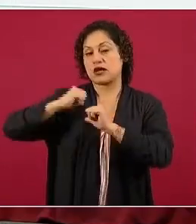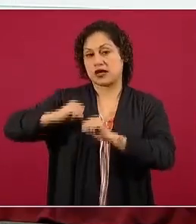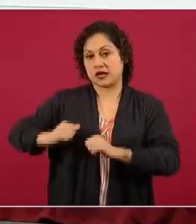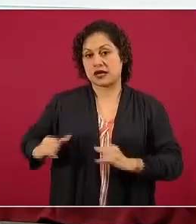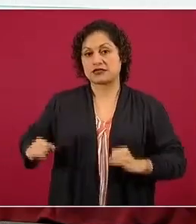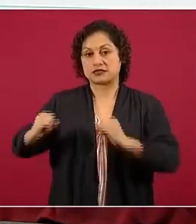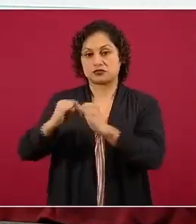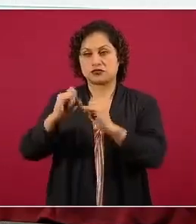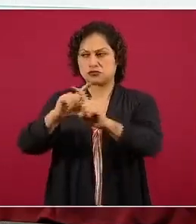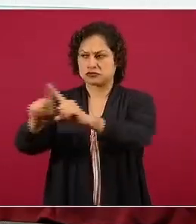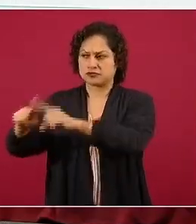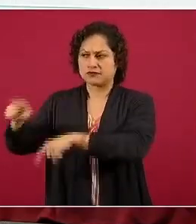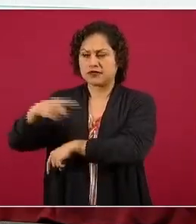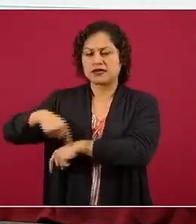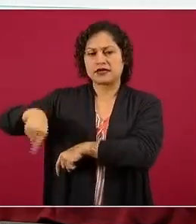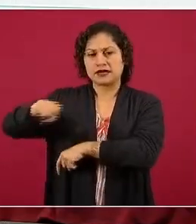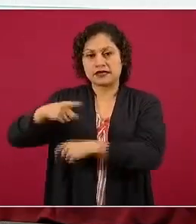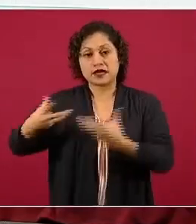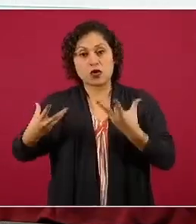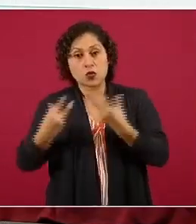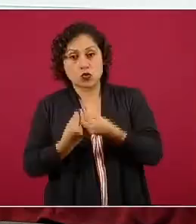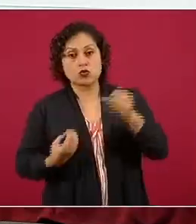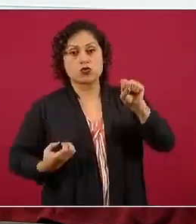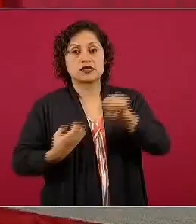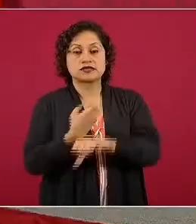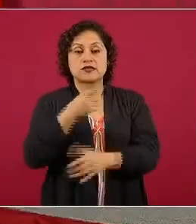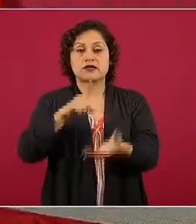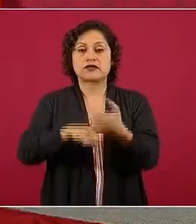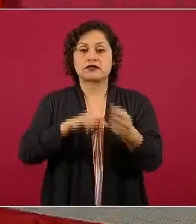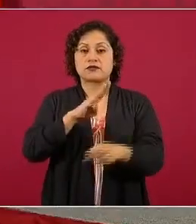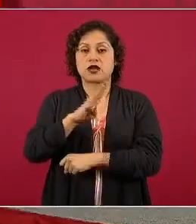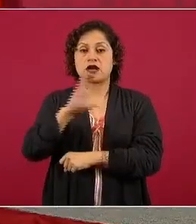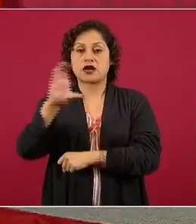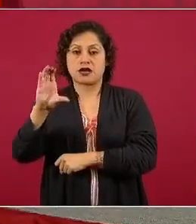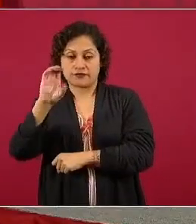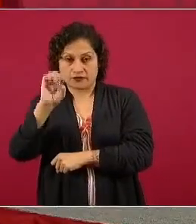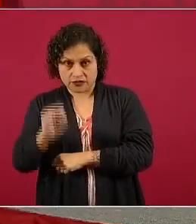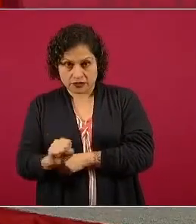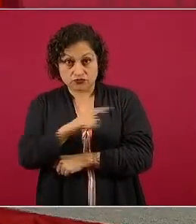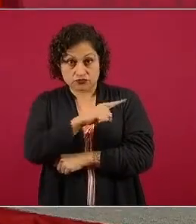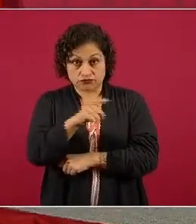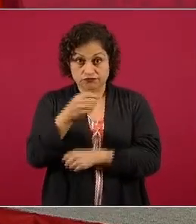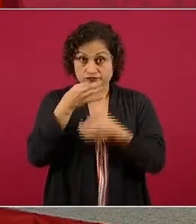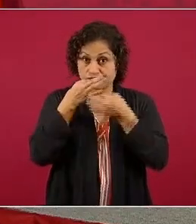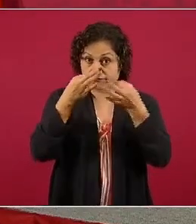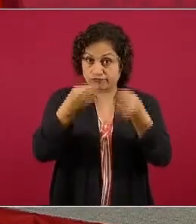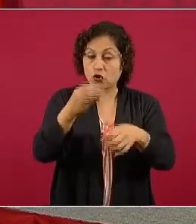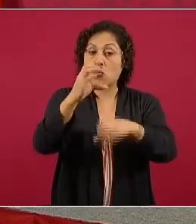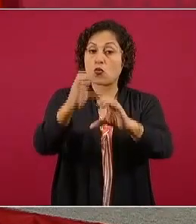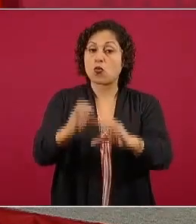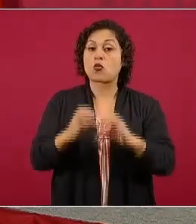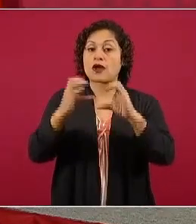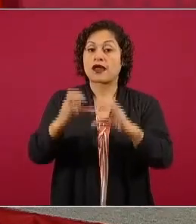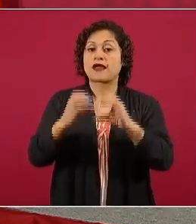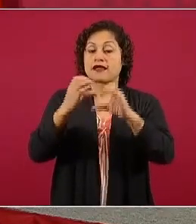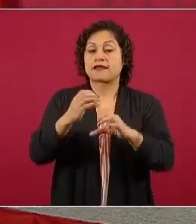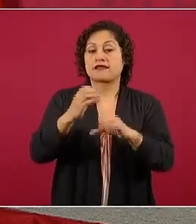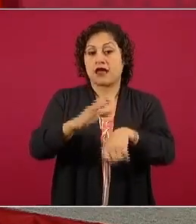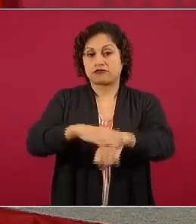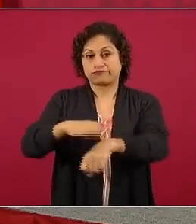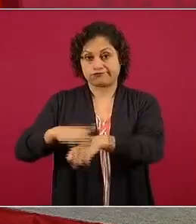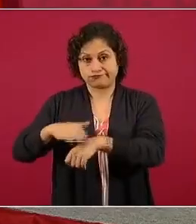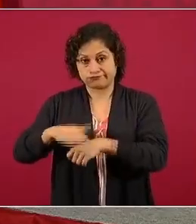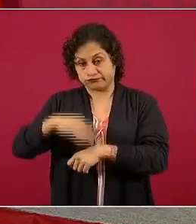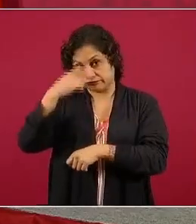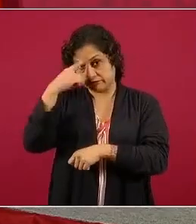la población en Baja California Sur, que consideren esto y traten de disminuir la movilidad.